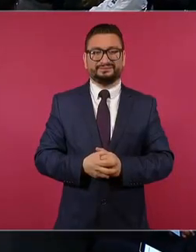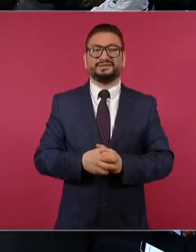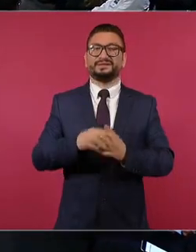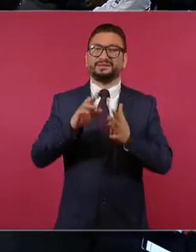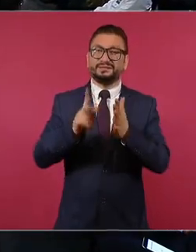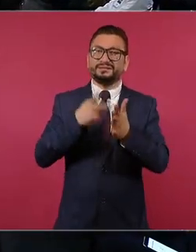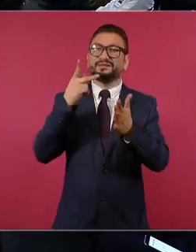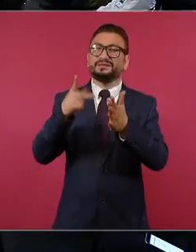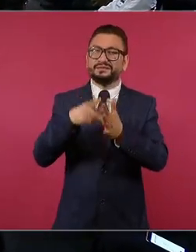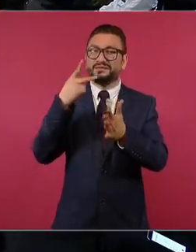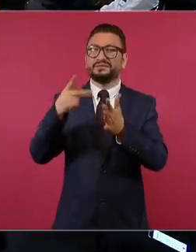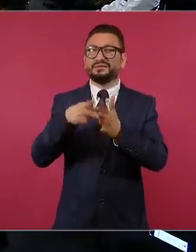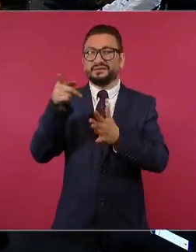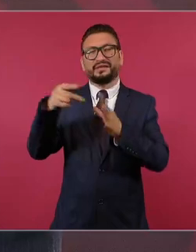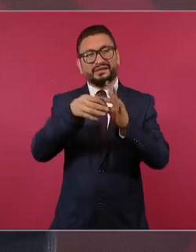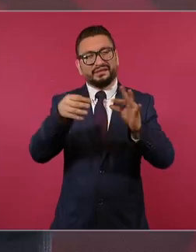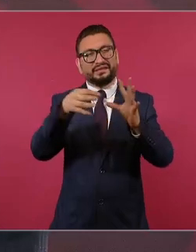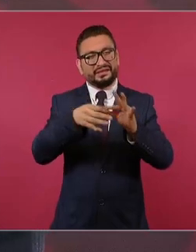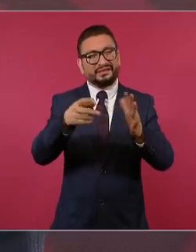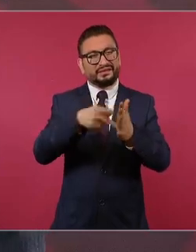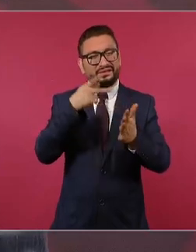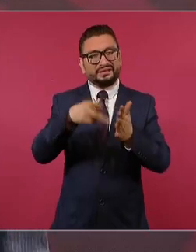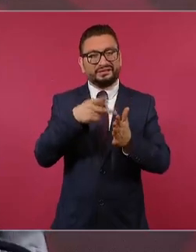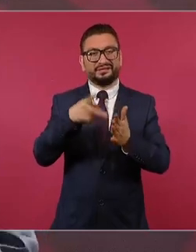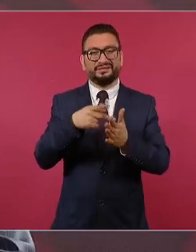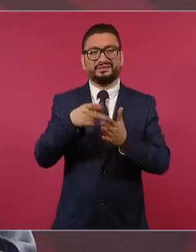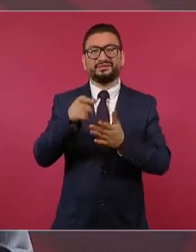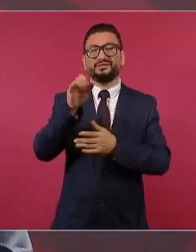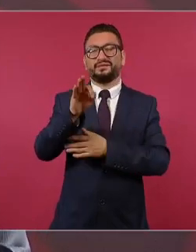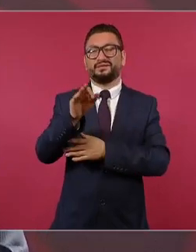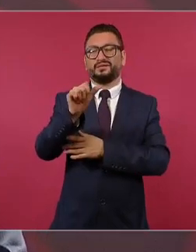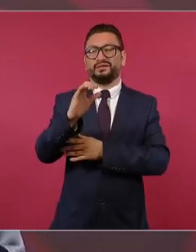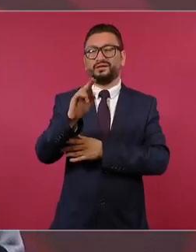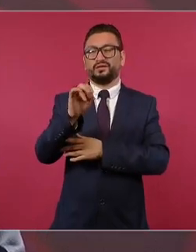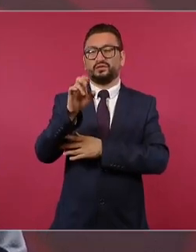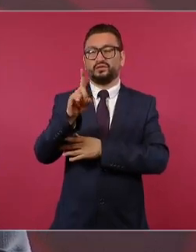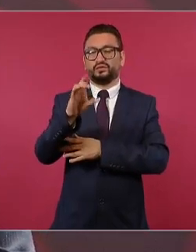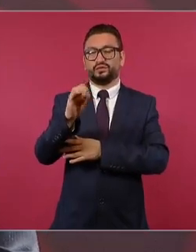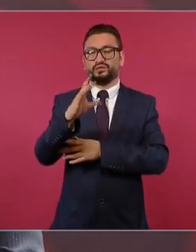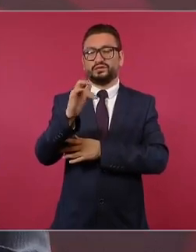repito y repito y repito, ¿no? Lo de Facundo Cabral.